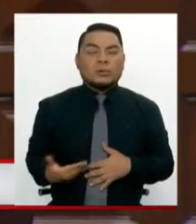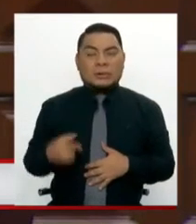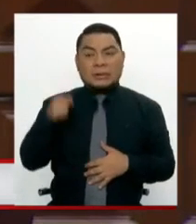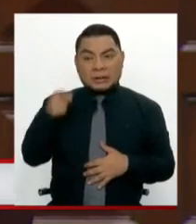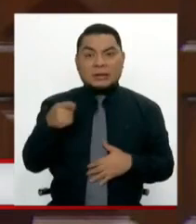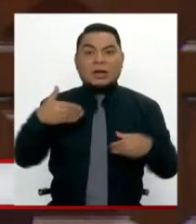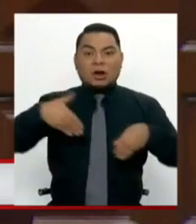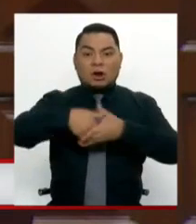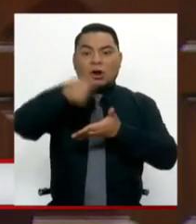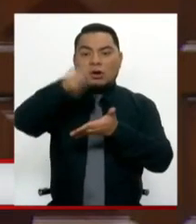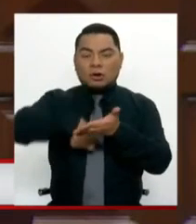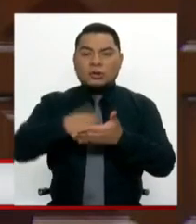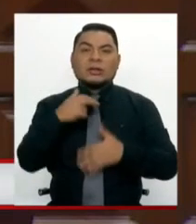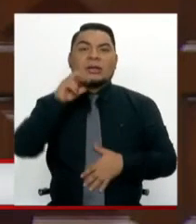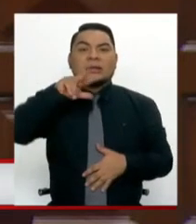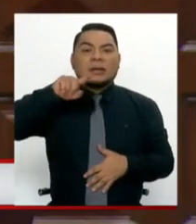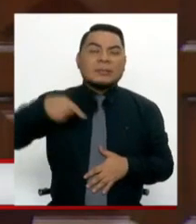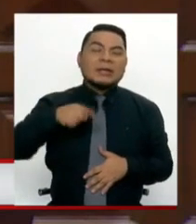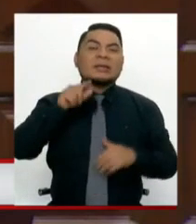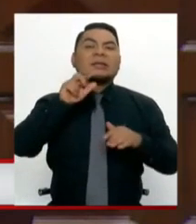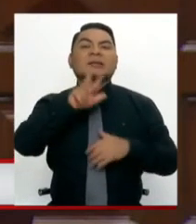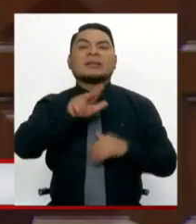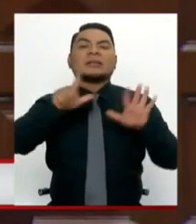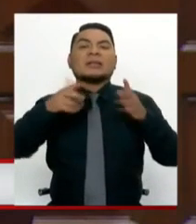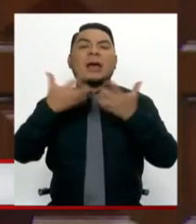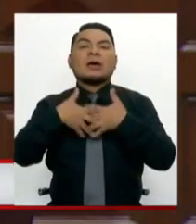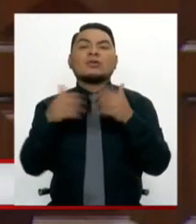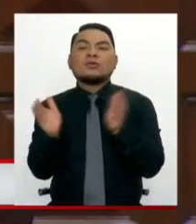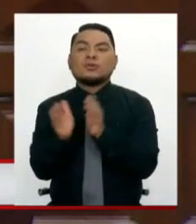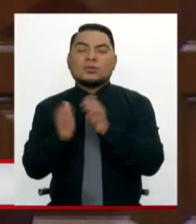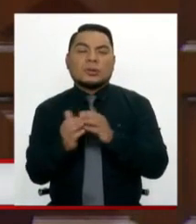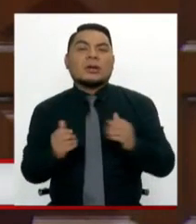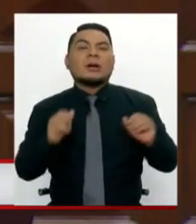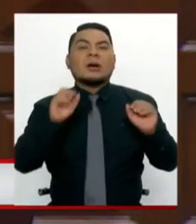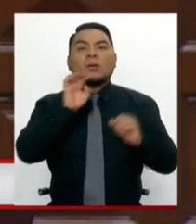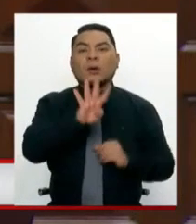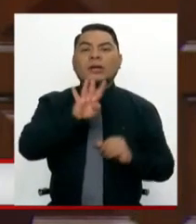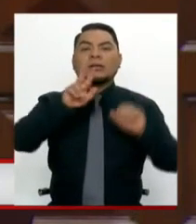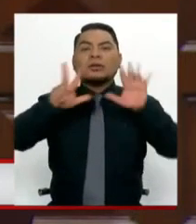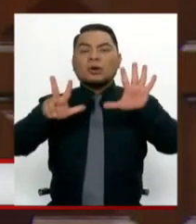Suscribieron contratos 3.037 MIPES